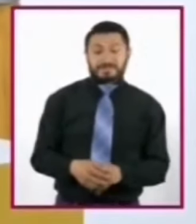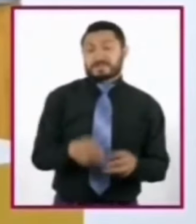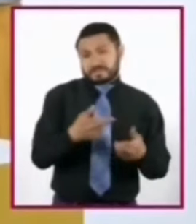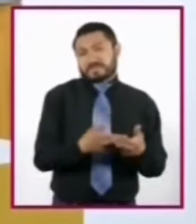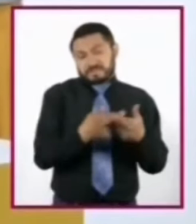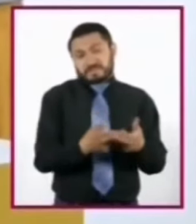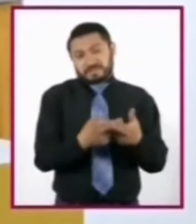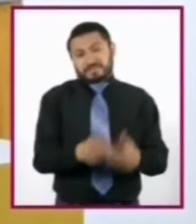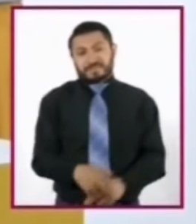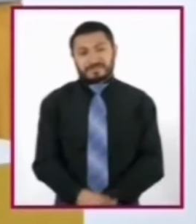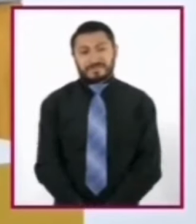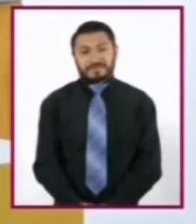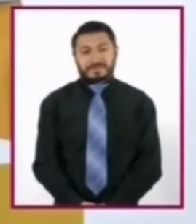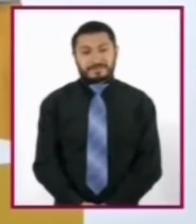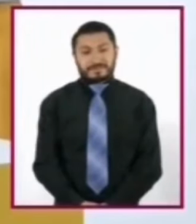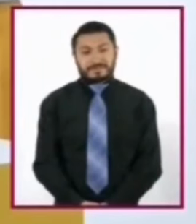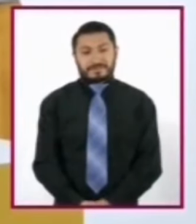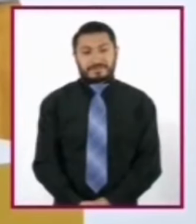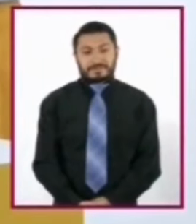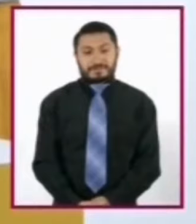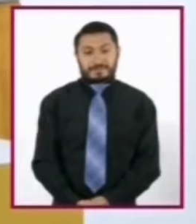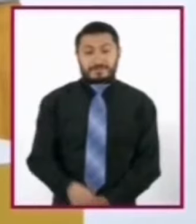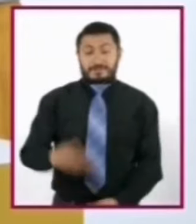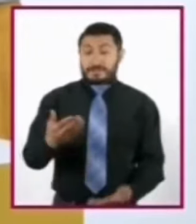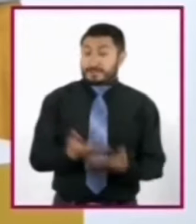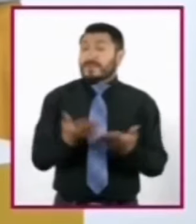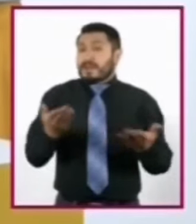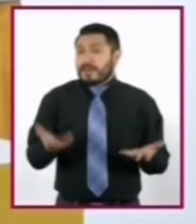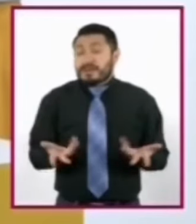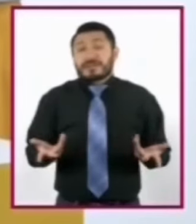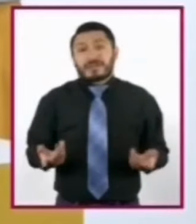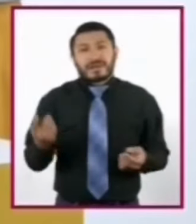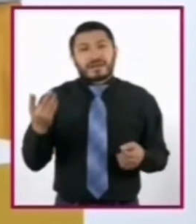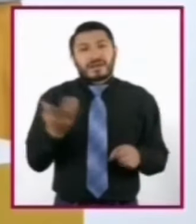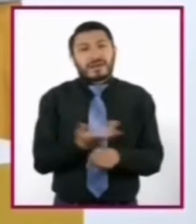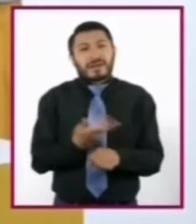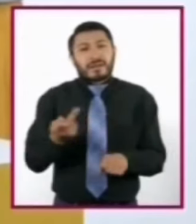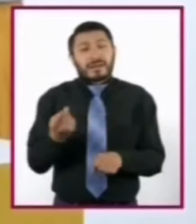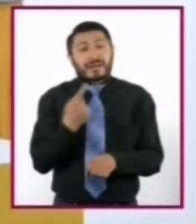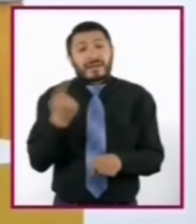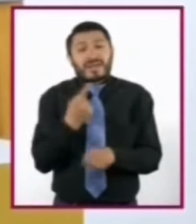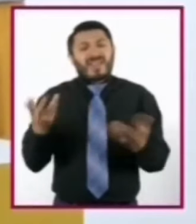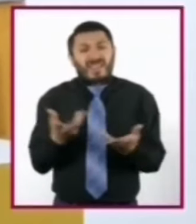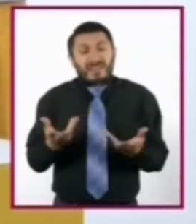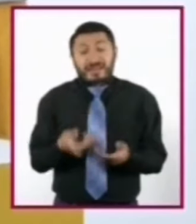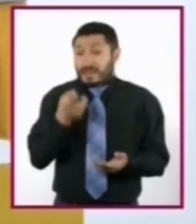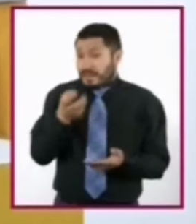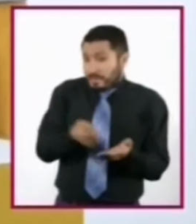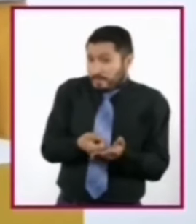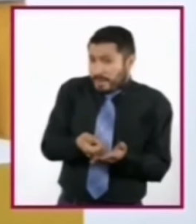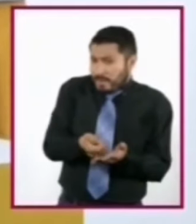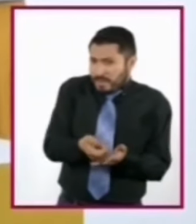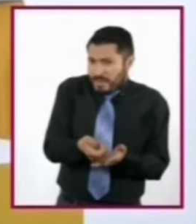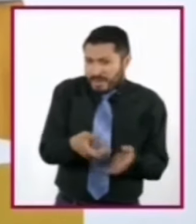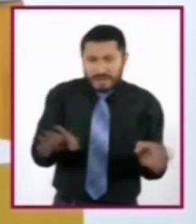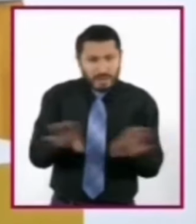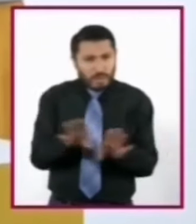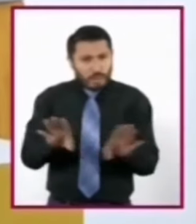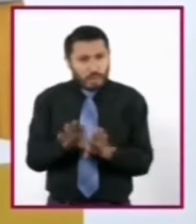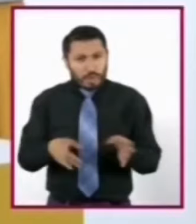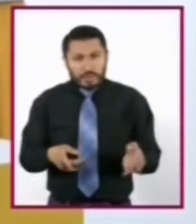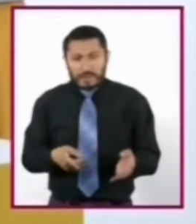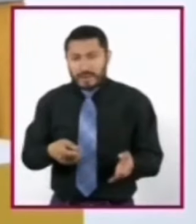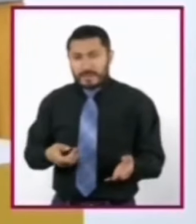Después, ¿qué vamos a hacer? ¿Esas canicas